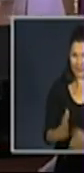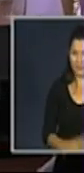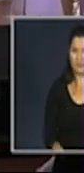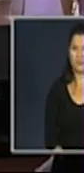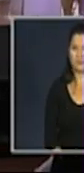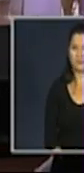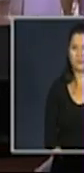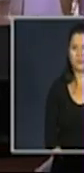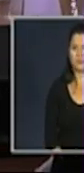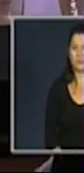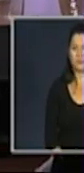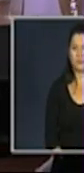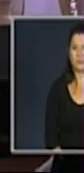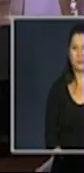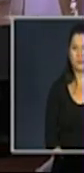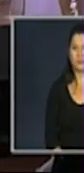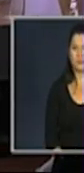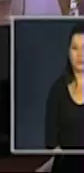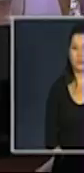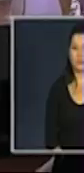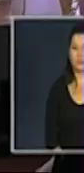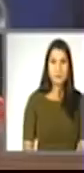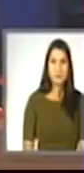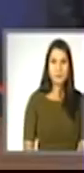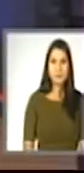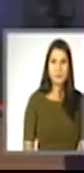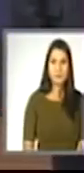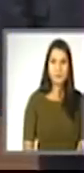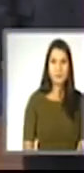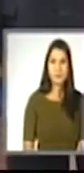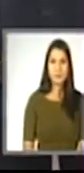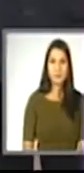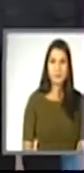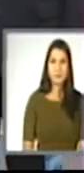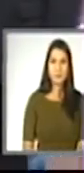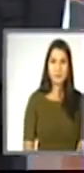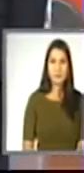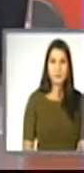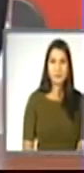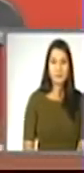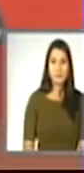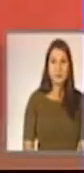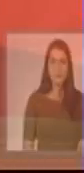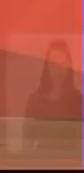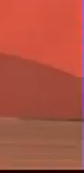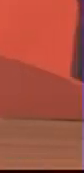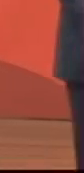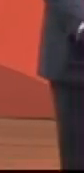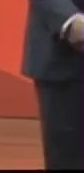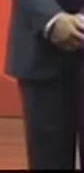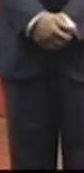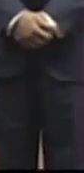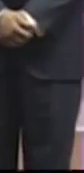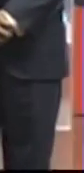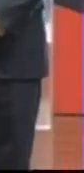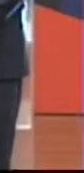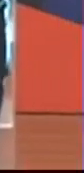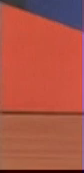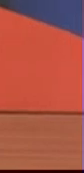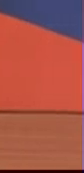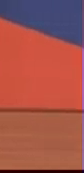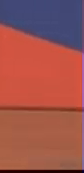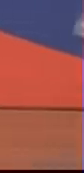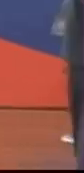coincido también con Francisco, que dice que vamos a tener tal vez una asamblea legislativa mucho más fraccionada, porque hay muchos